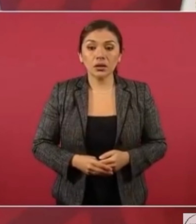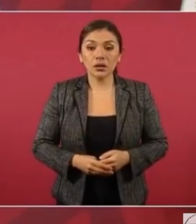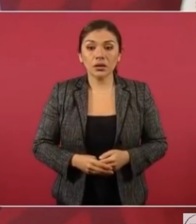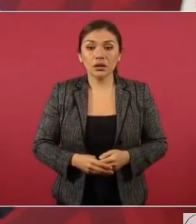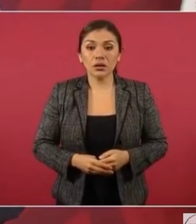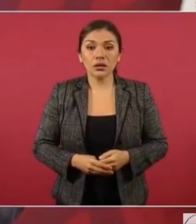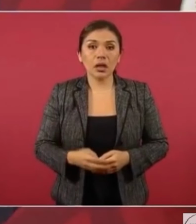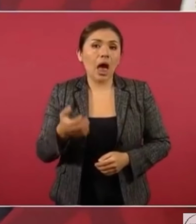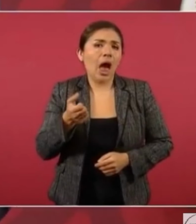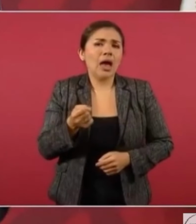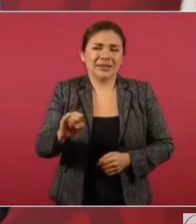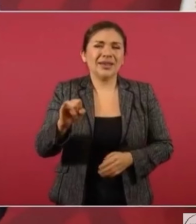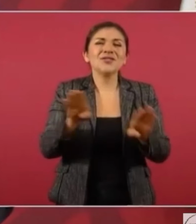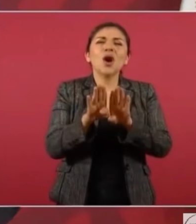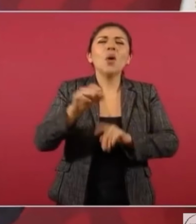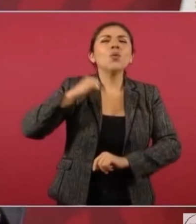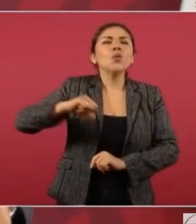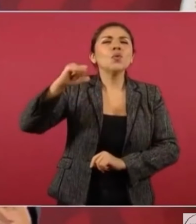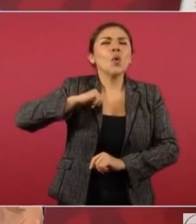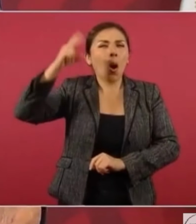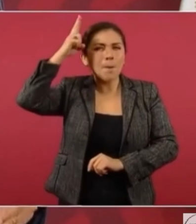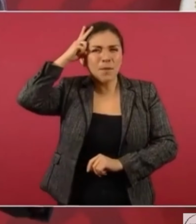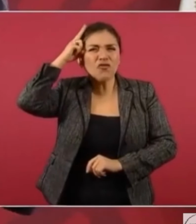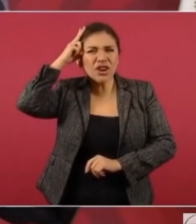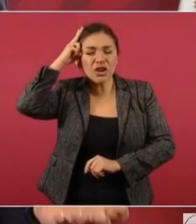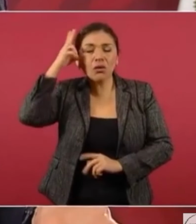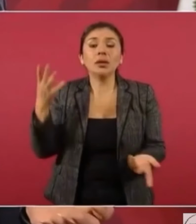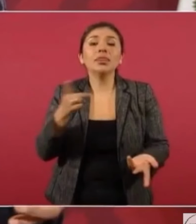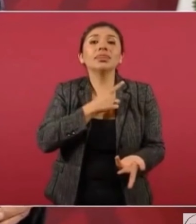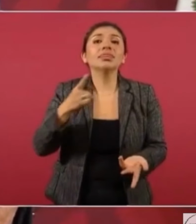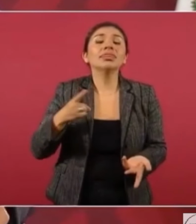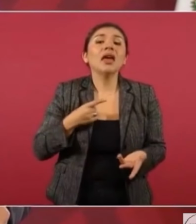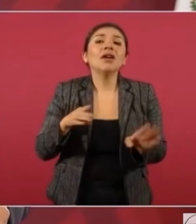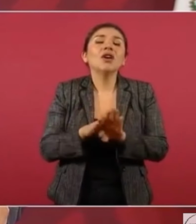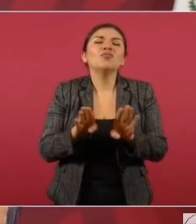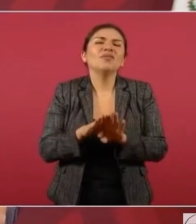se usaba en la época de Porfirio Díaz, tenían que maicear